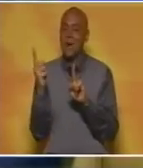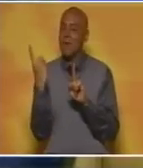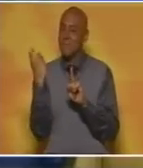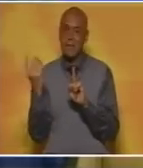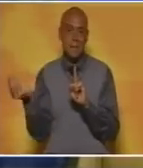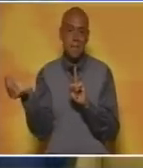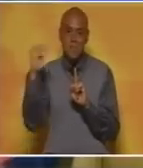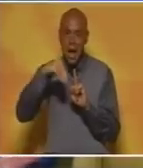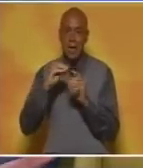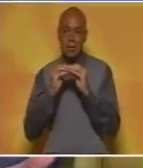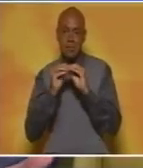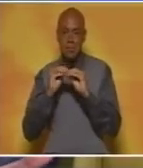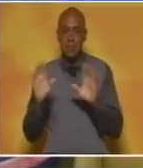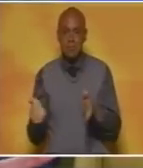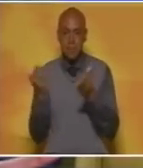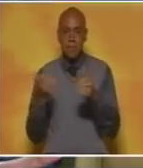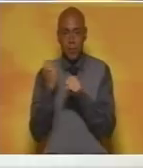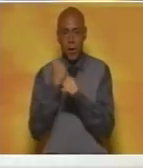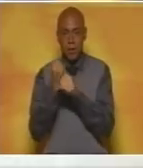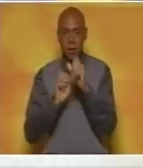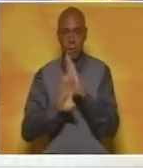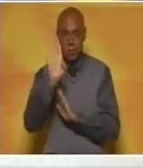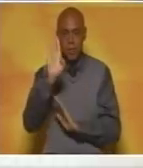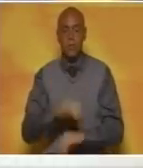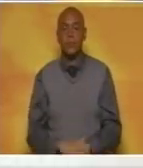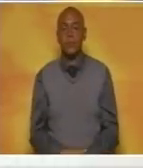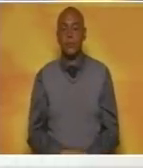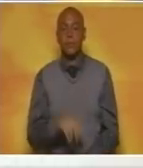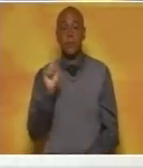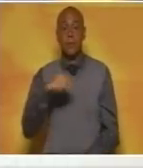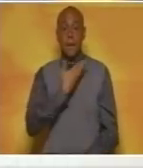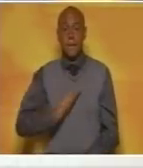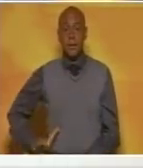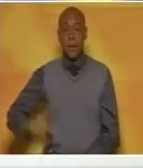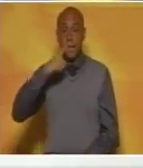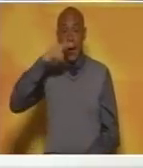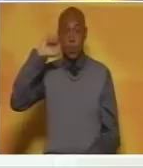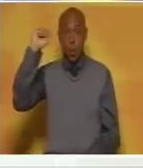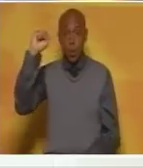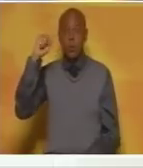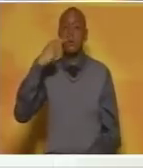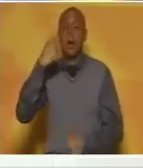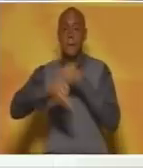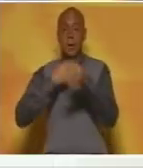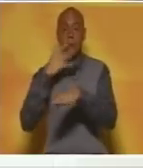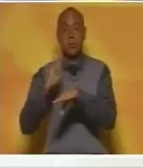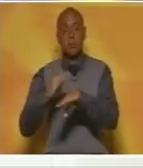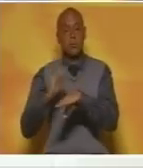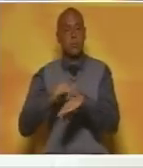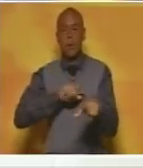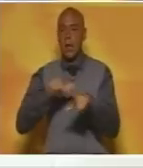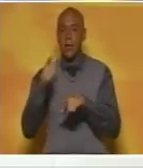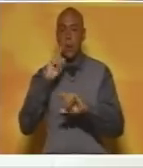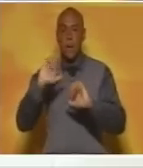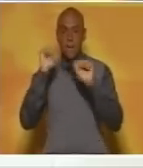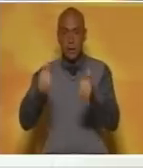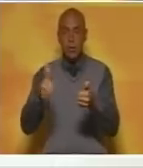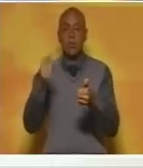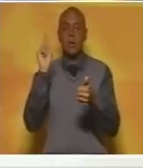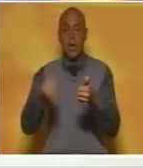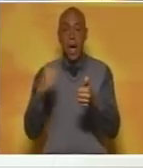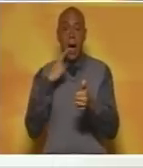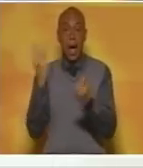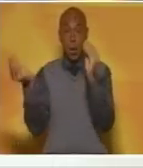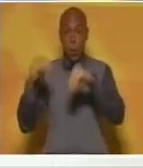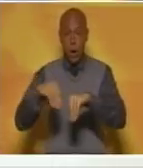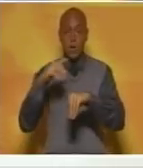para incentivar la producción. Y el presidente de la República, Nicolás Maduro, aseguró que ya se inició la implementación de los acuerdos